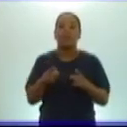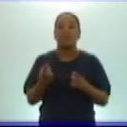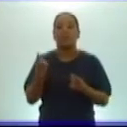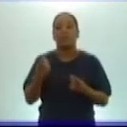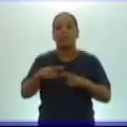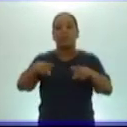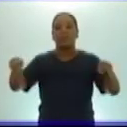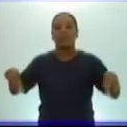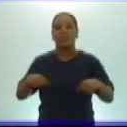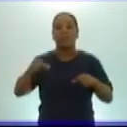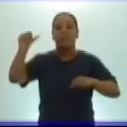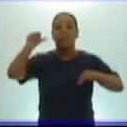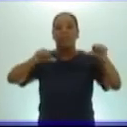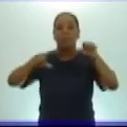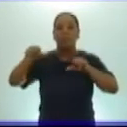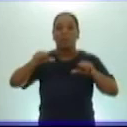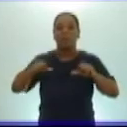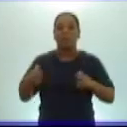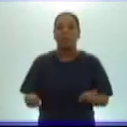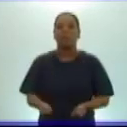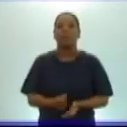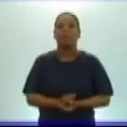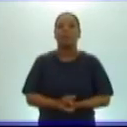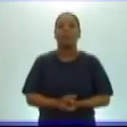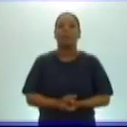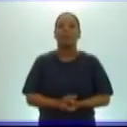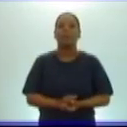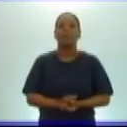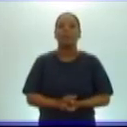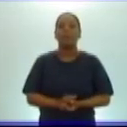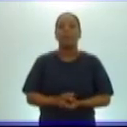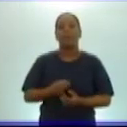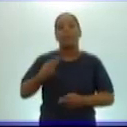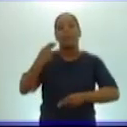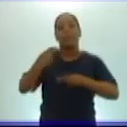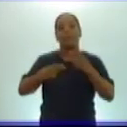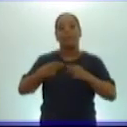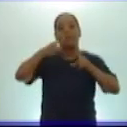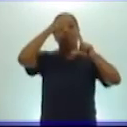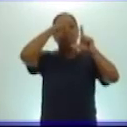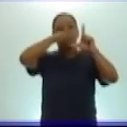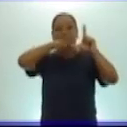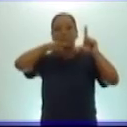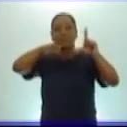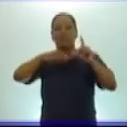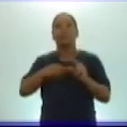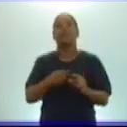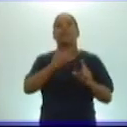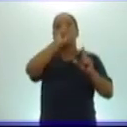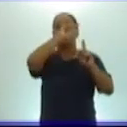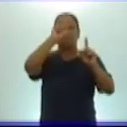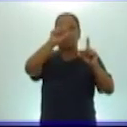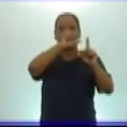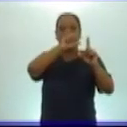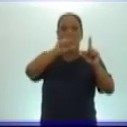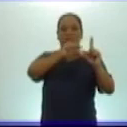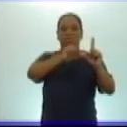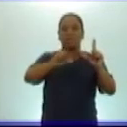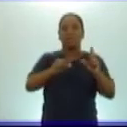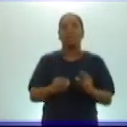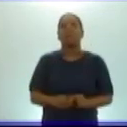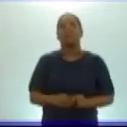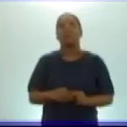nada más que copien, resumir los útiles empleados y realizar el diagrama de flujo de la operación de